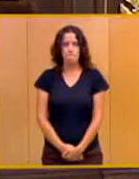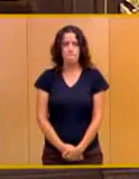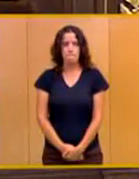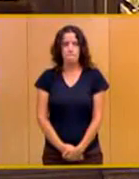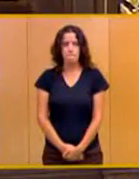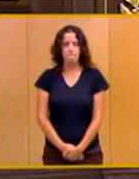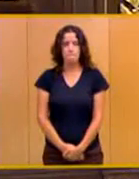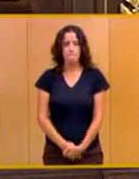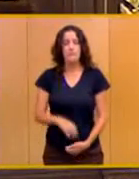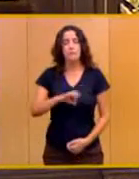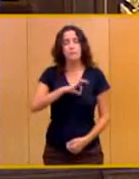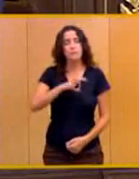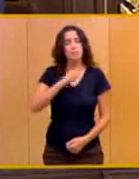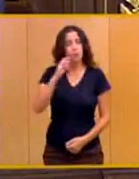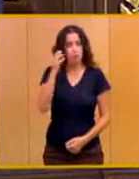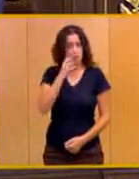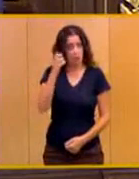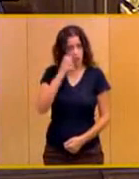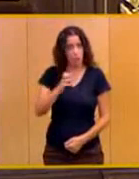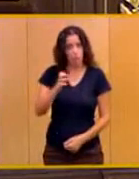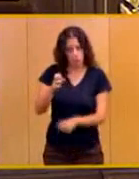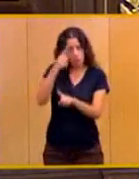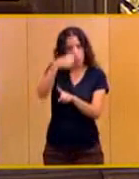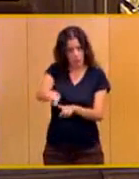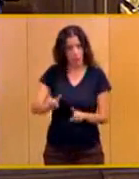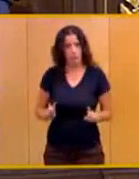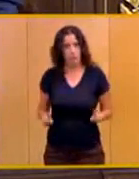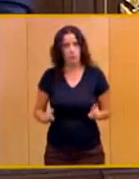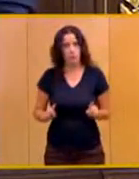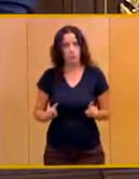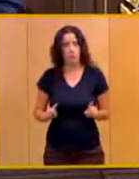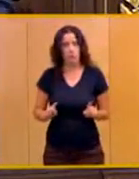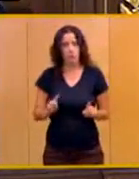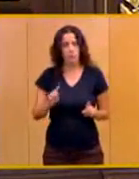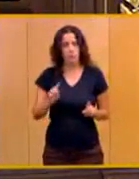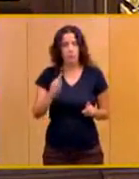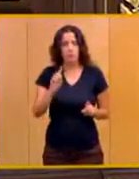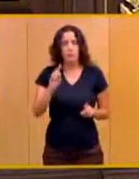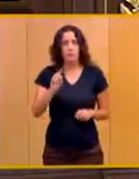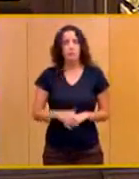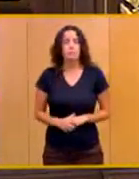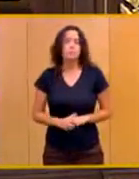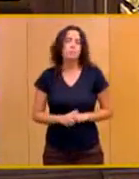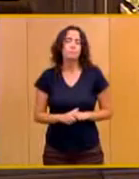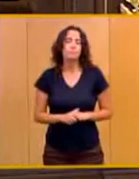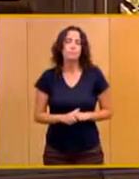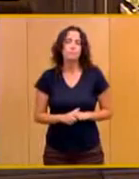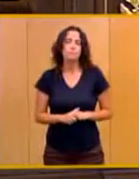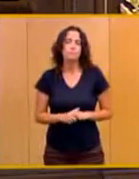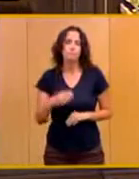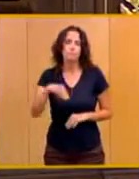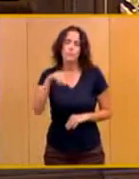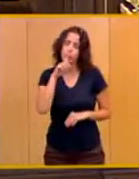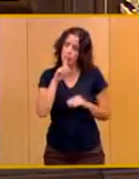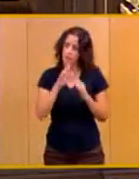Señor Rajoy, esto lo sabe. Silencio, por favor. Pero usted... Silencio, por favor.